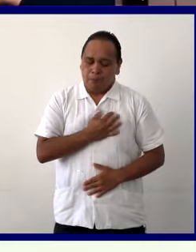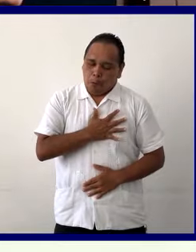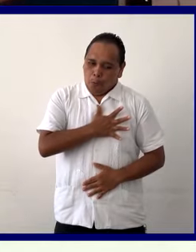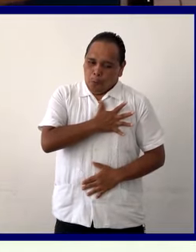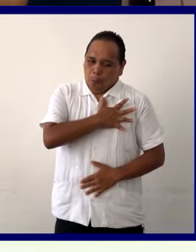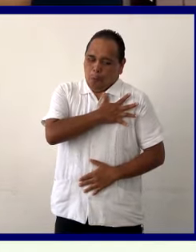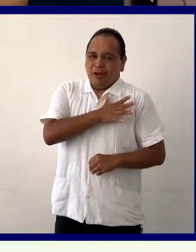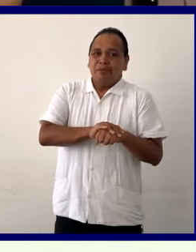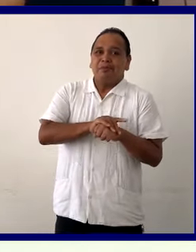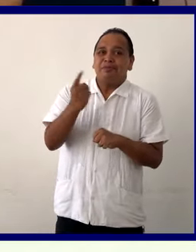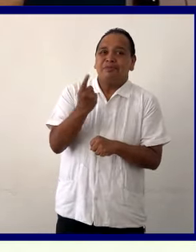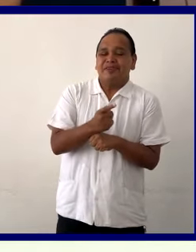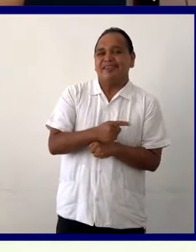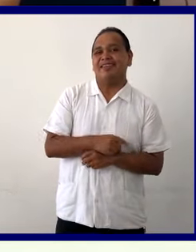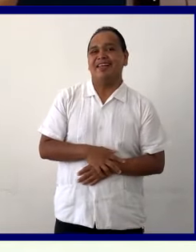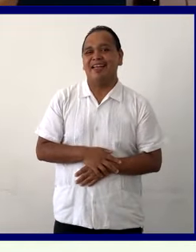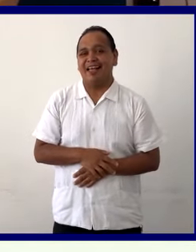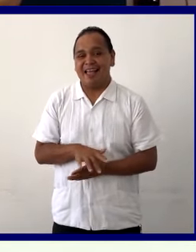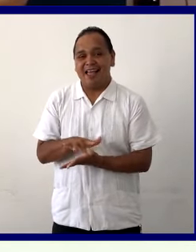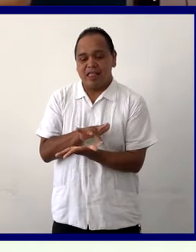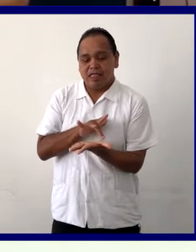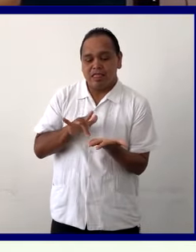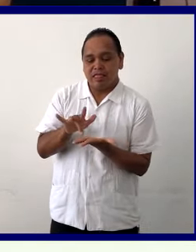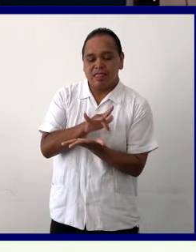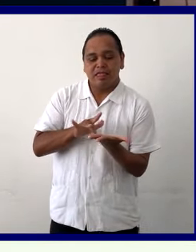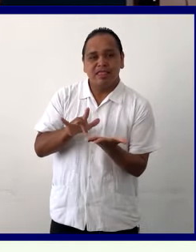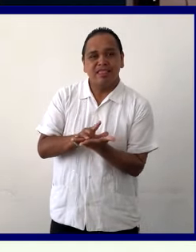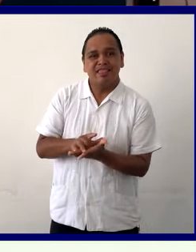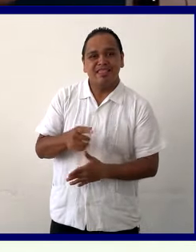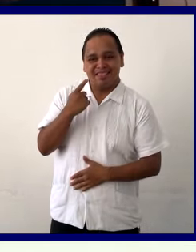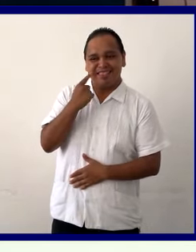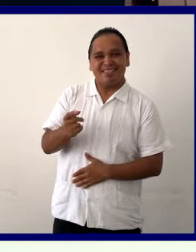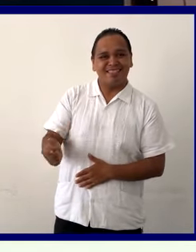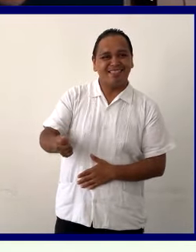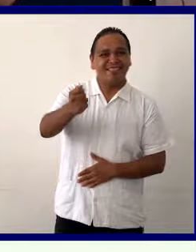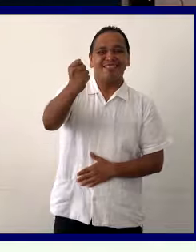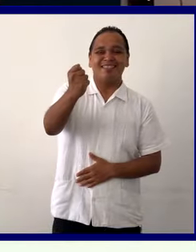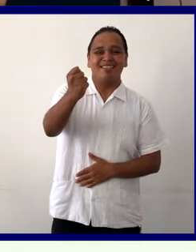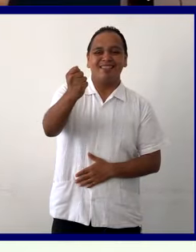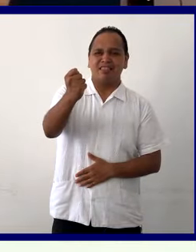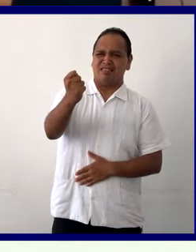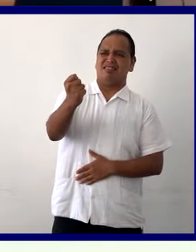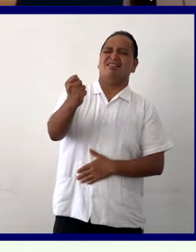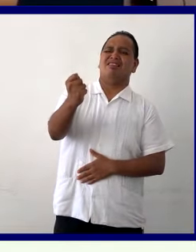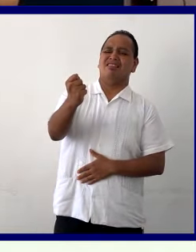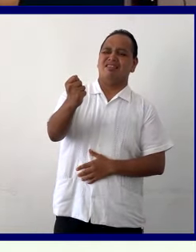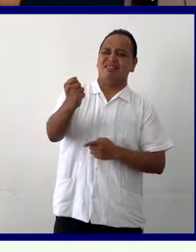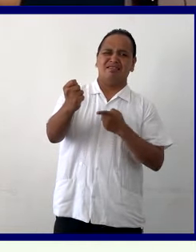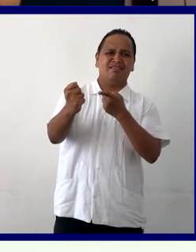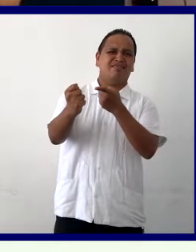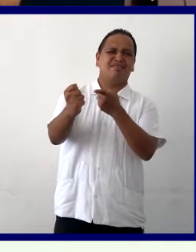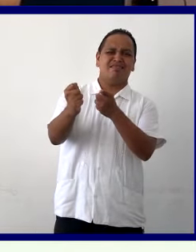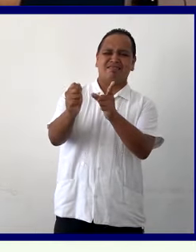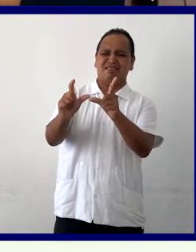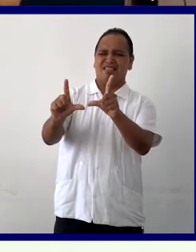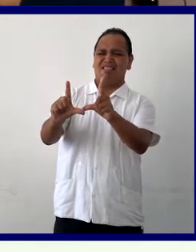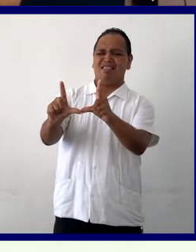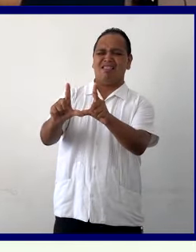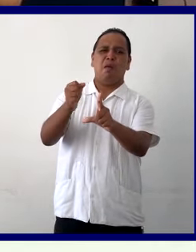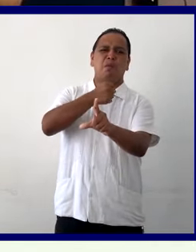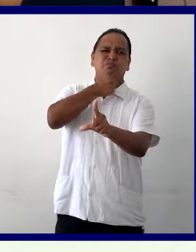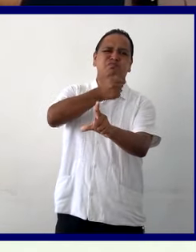exclusiva el nuevo formato de disco que va a usar la nueva consola de Xbox. Mira. Pero eso es un disquete. Eso es viejo.